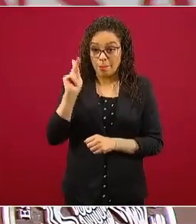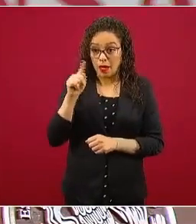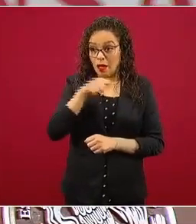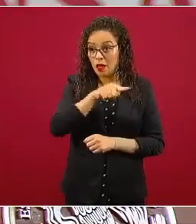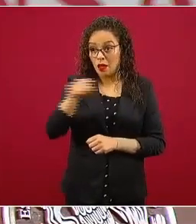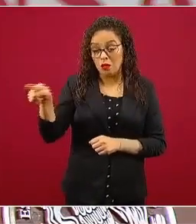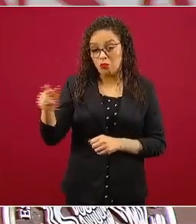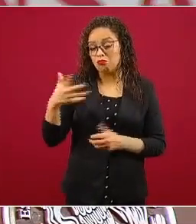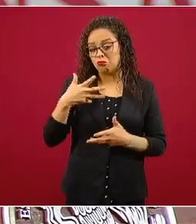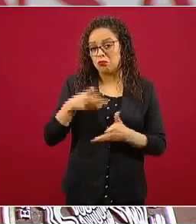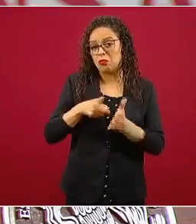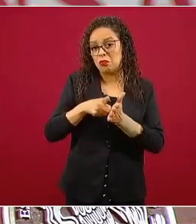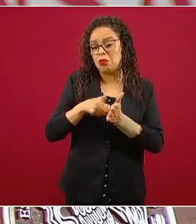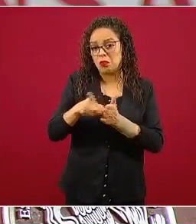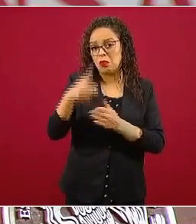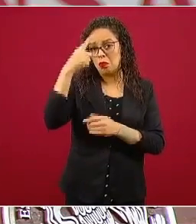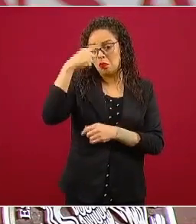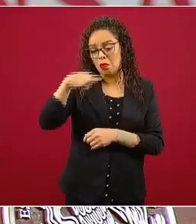de opinar,